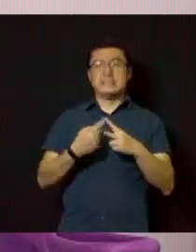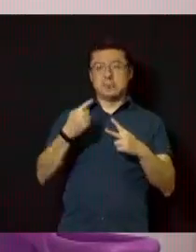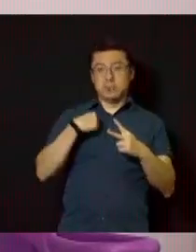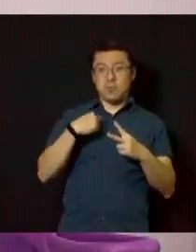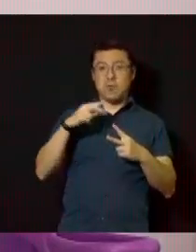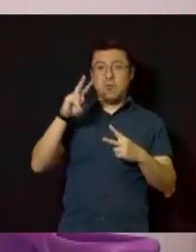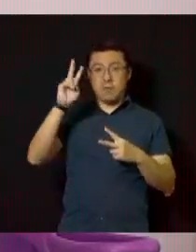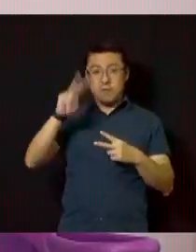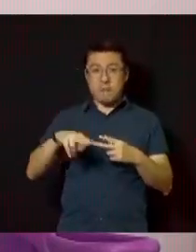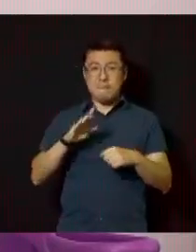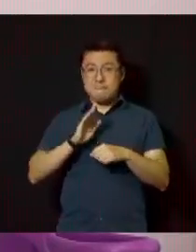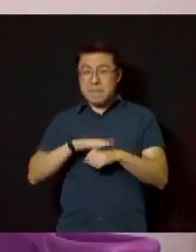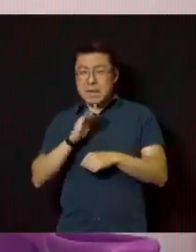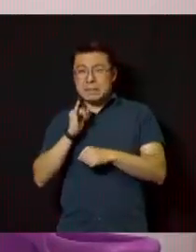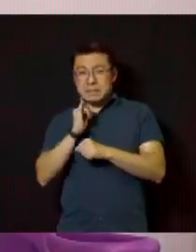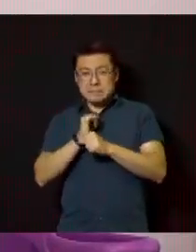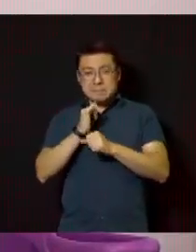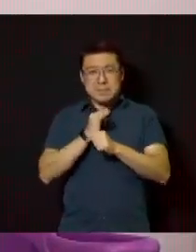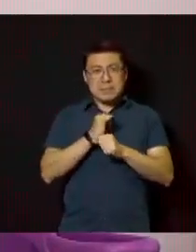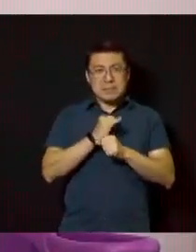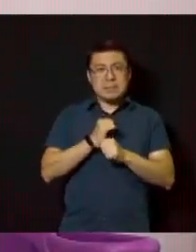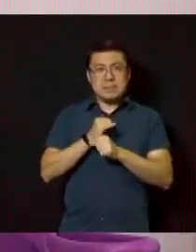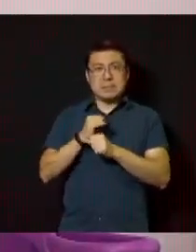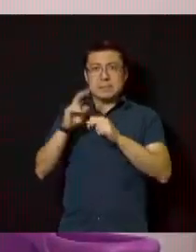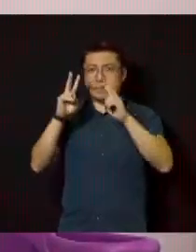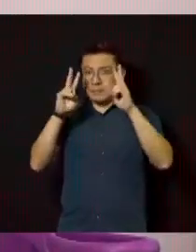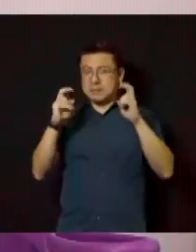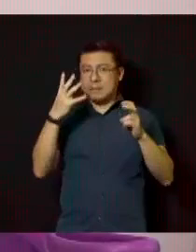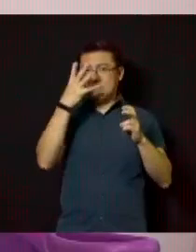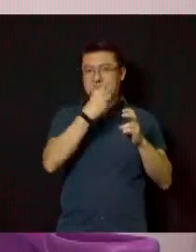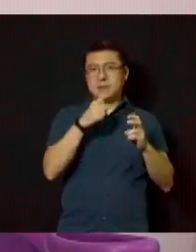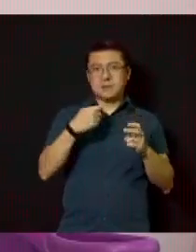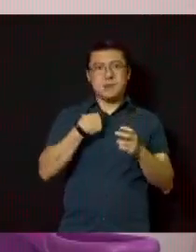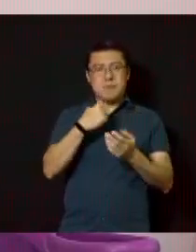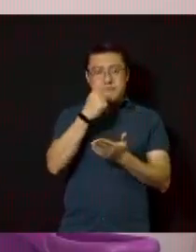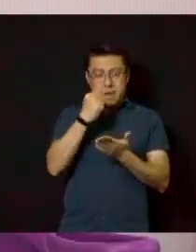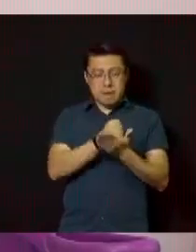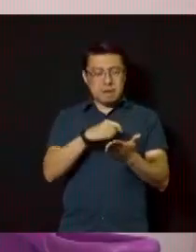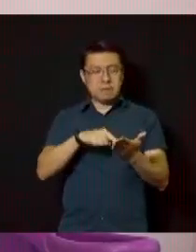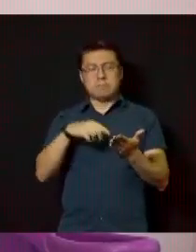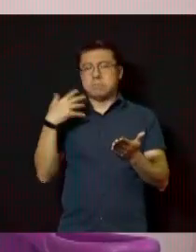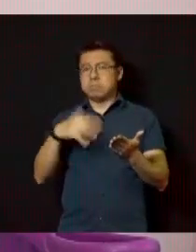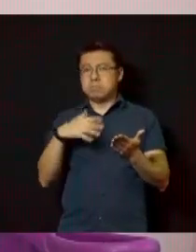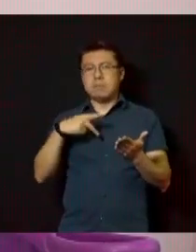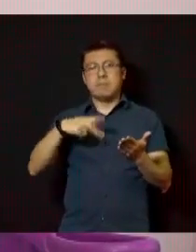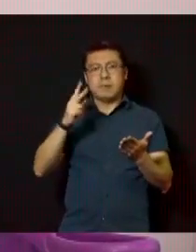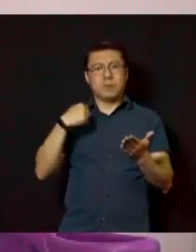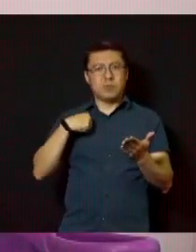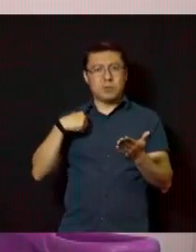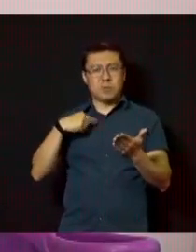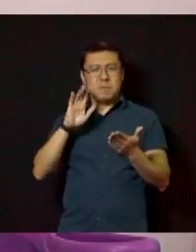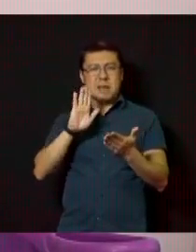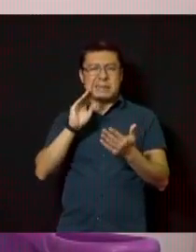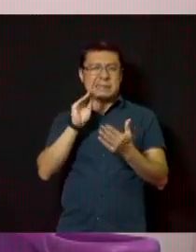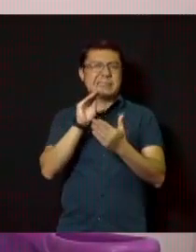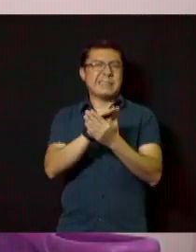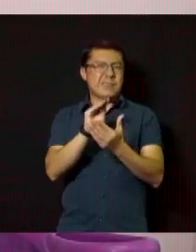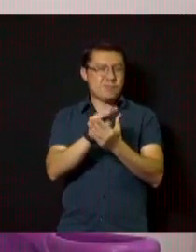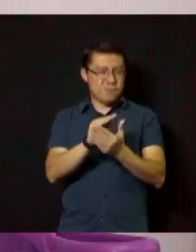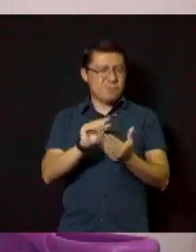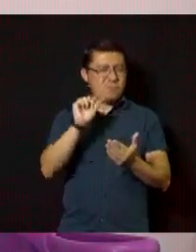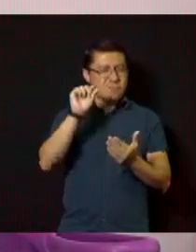más acerca de mi marca. Ya sabía que era una excelente marca, sin embargo, no la había volteado a ver con la grandeza que se merece, con